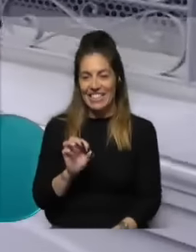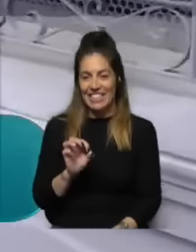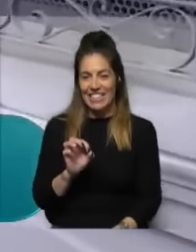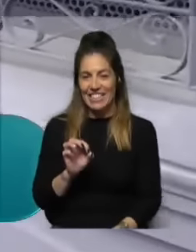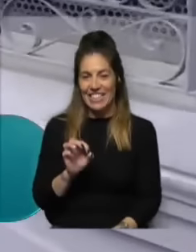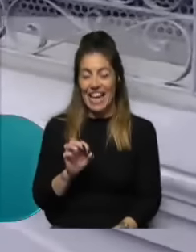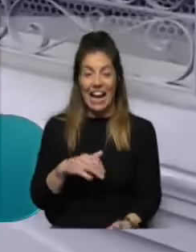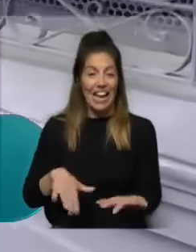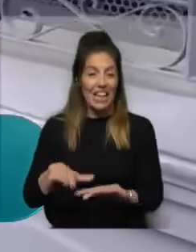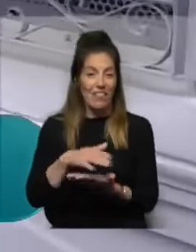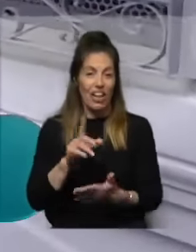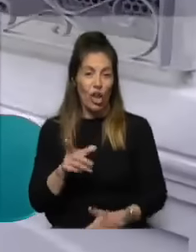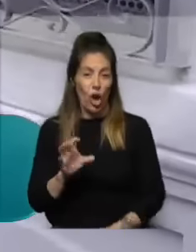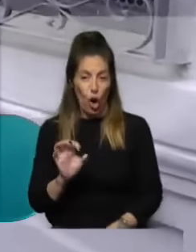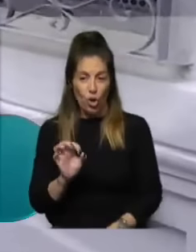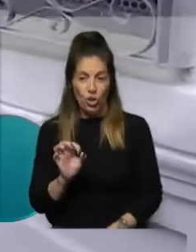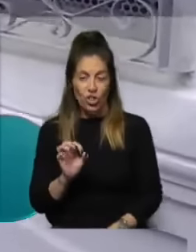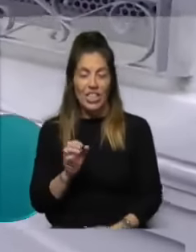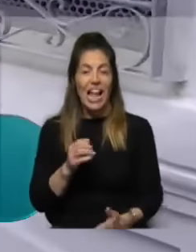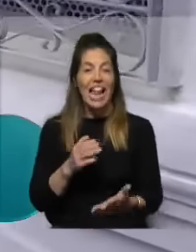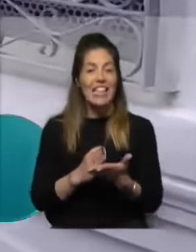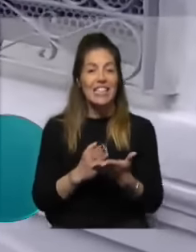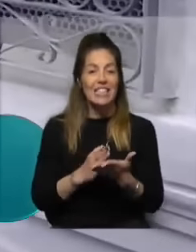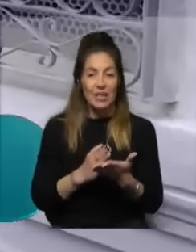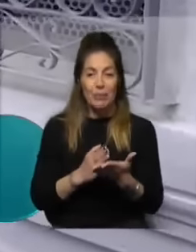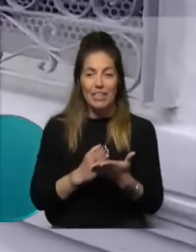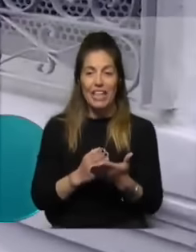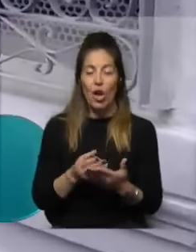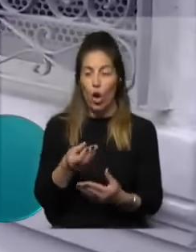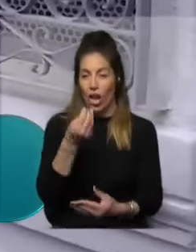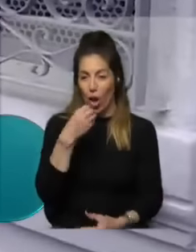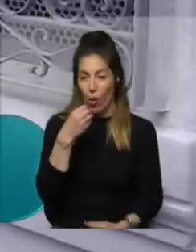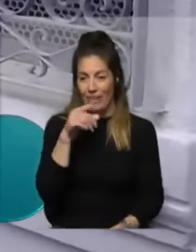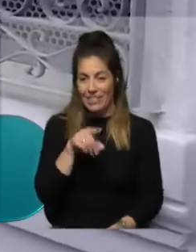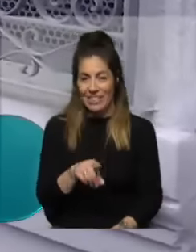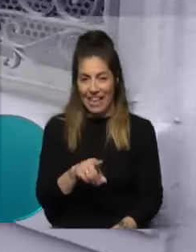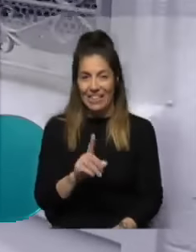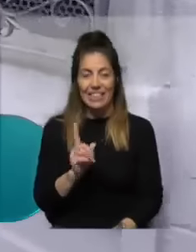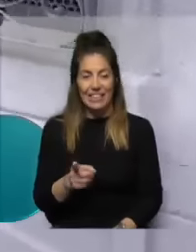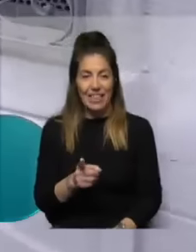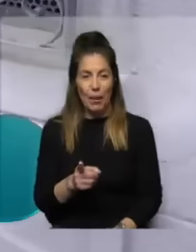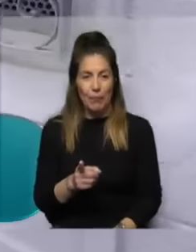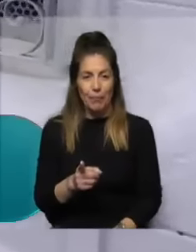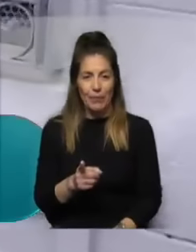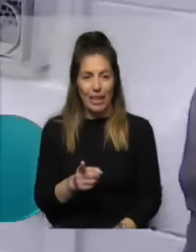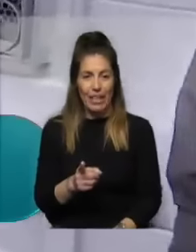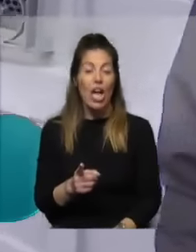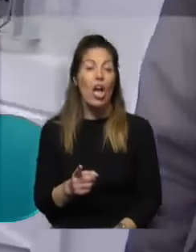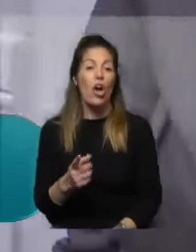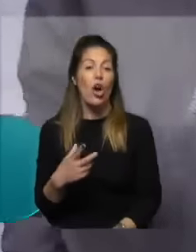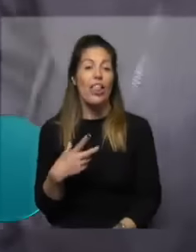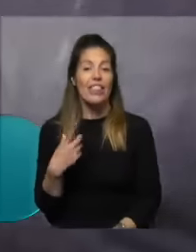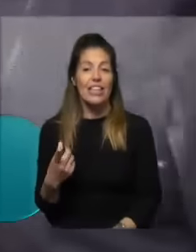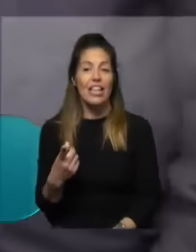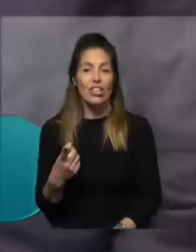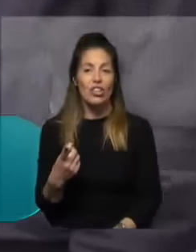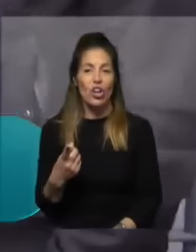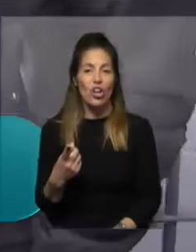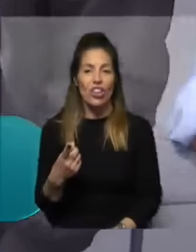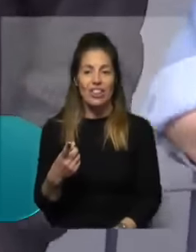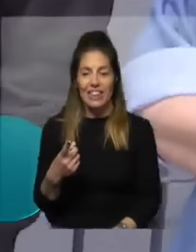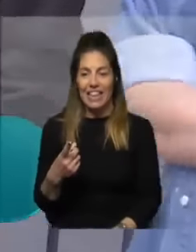la comercial prácticamente, pero estamos también con Sebastián Moreno, quien es director de Hábitat y de Territorio de la Intendencia de Montevideo, a propósito de la consigna